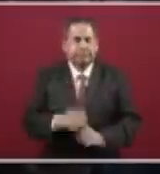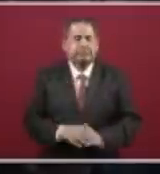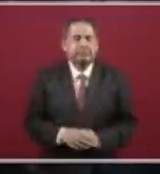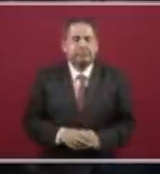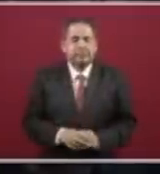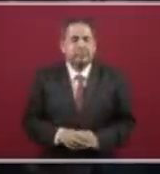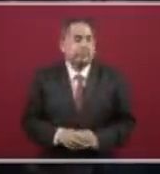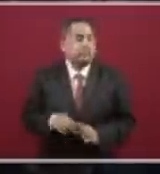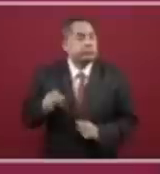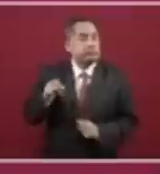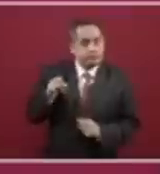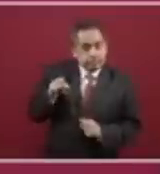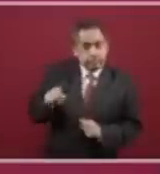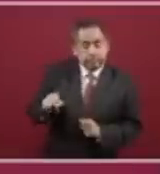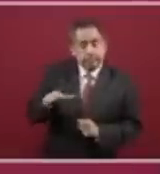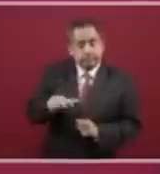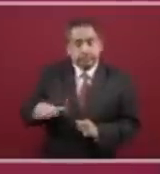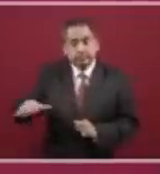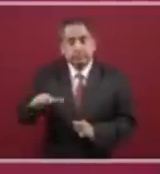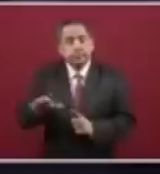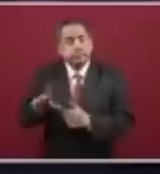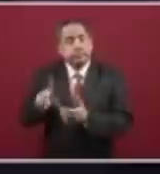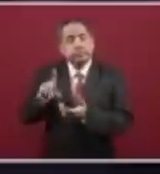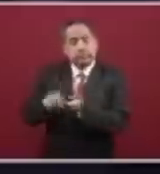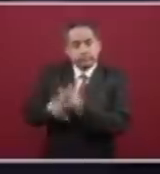pues va a ser parte